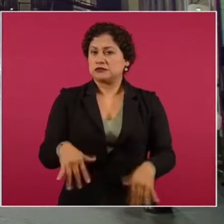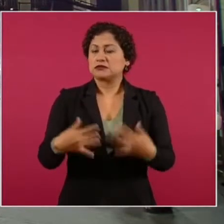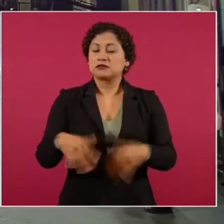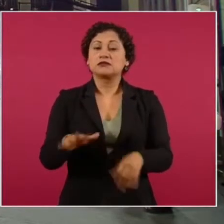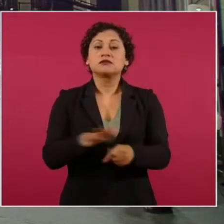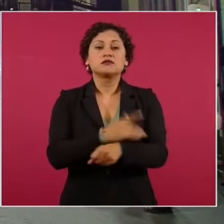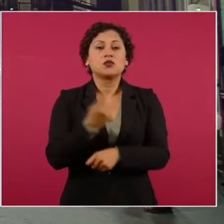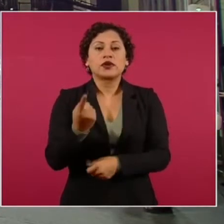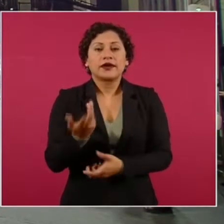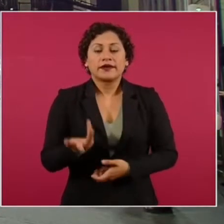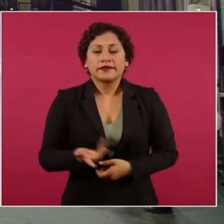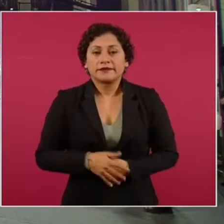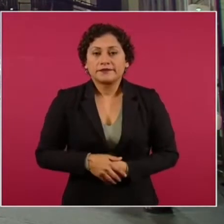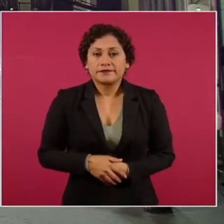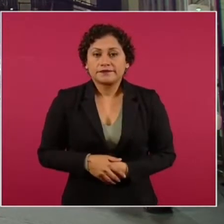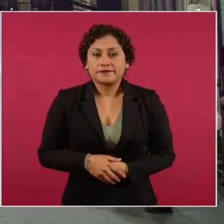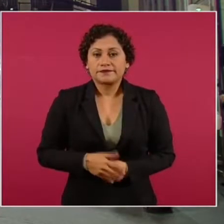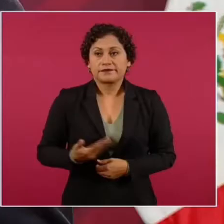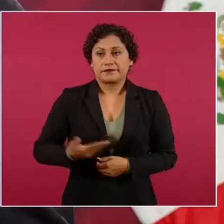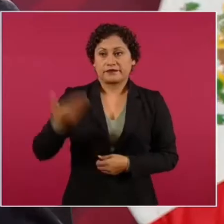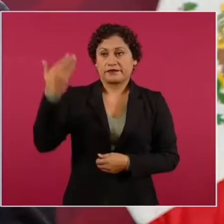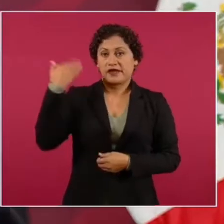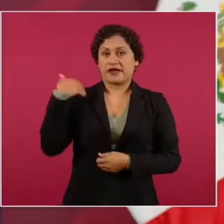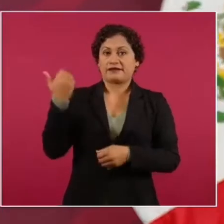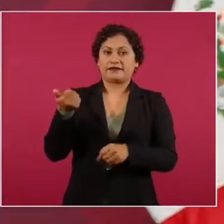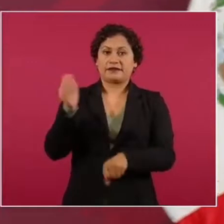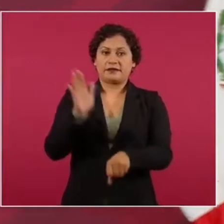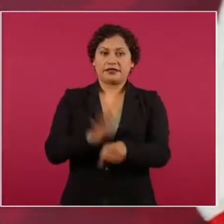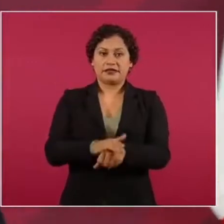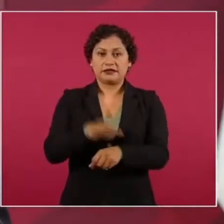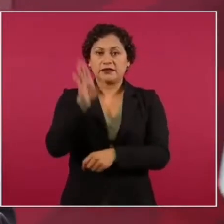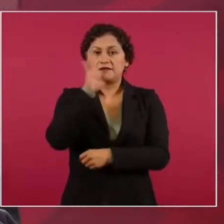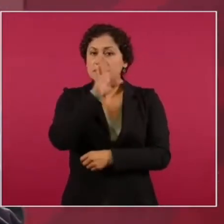porque no se administró bien.